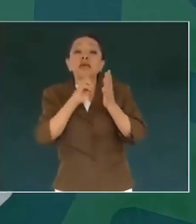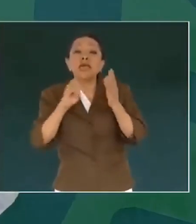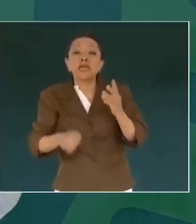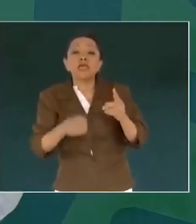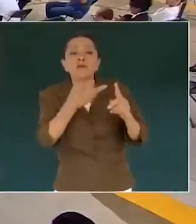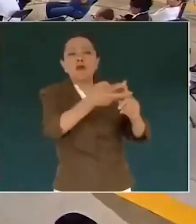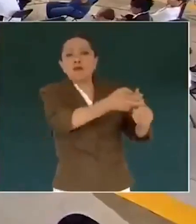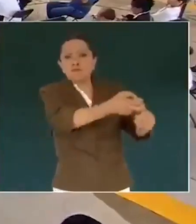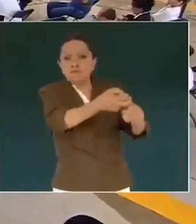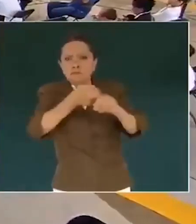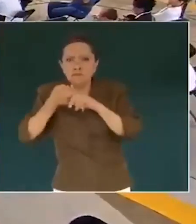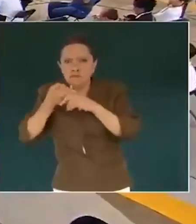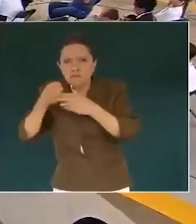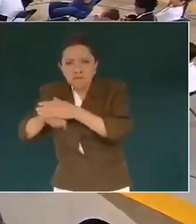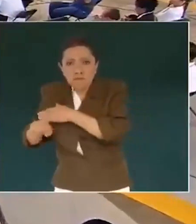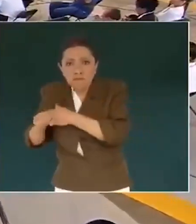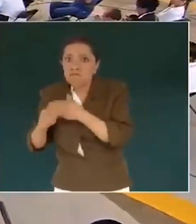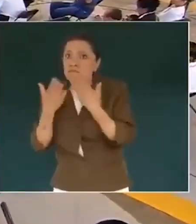secuestro?